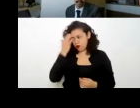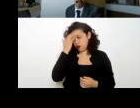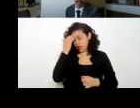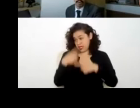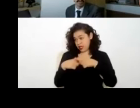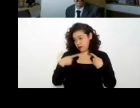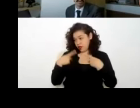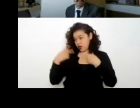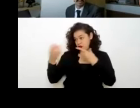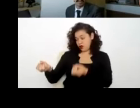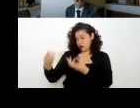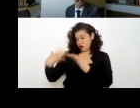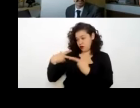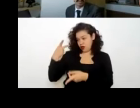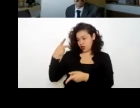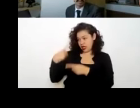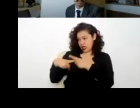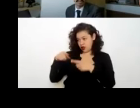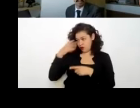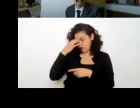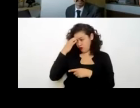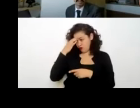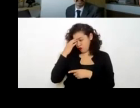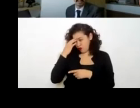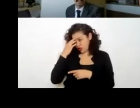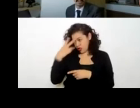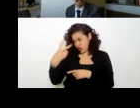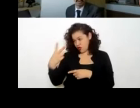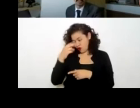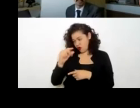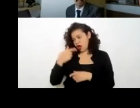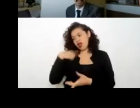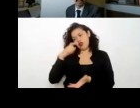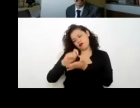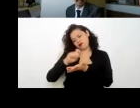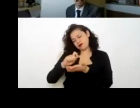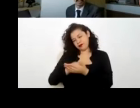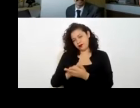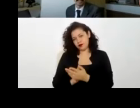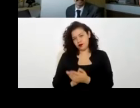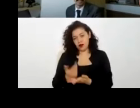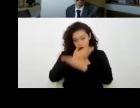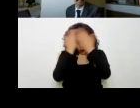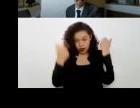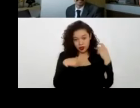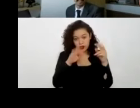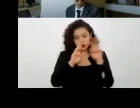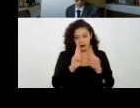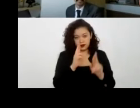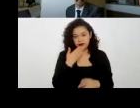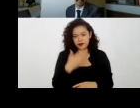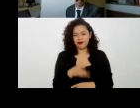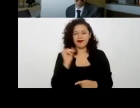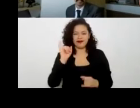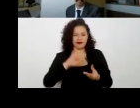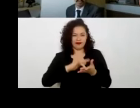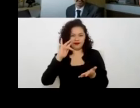beneficiario controlador. No sé, Teresa, si eso es suficiente. Sí, muchas